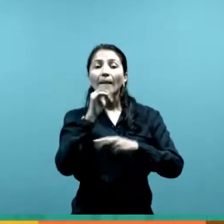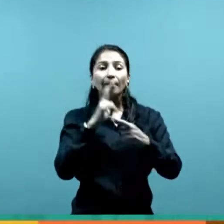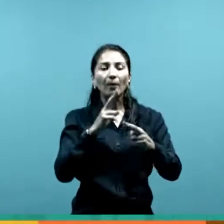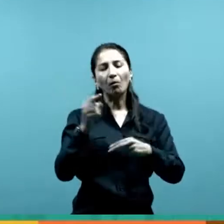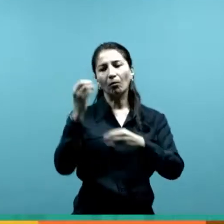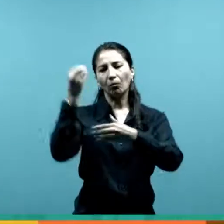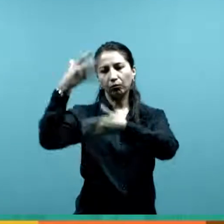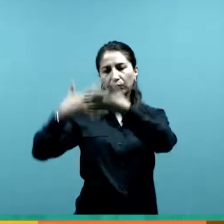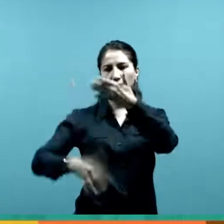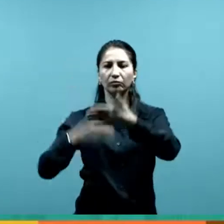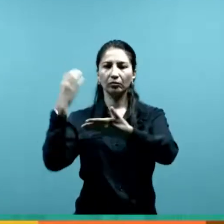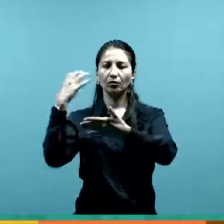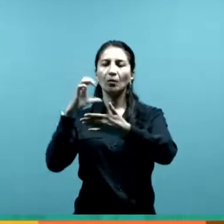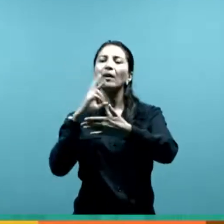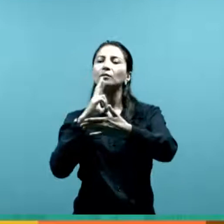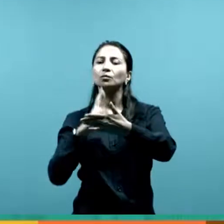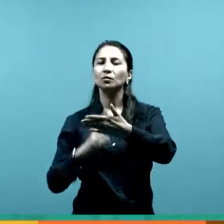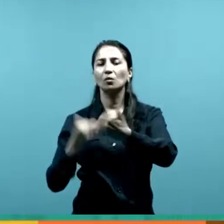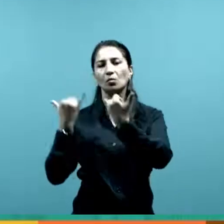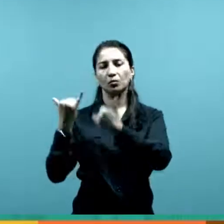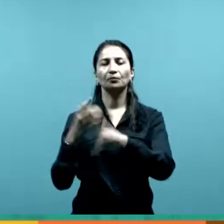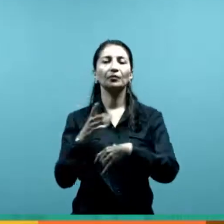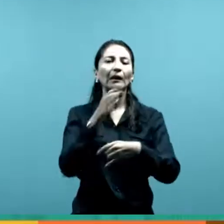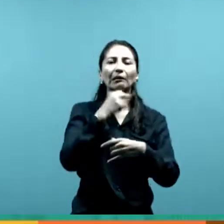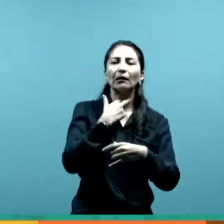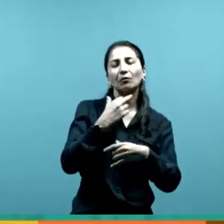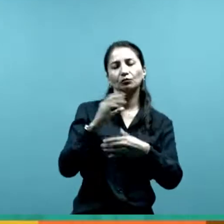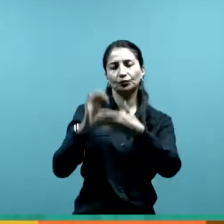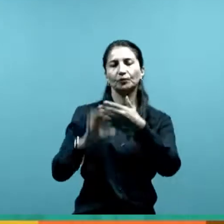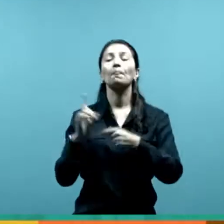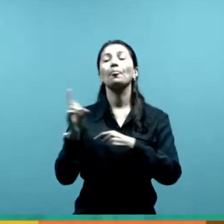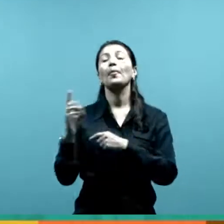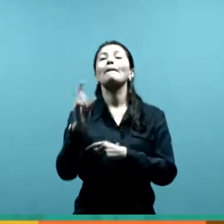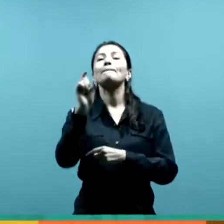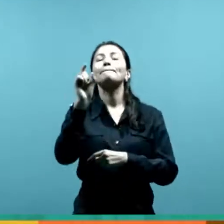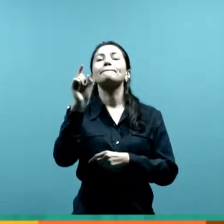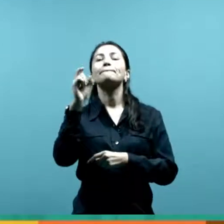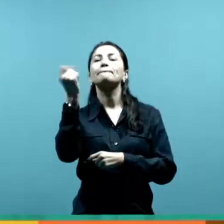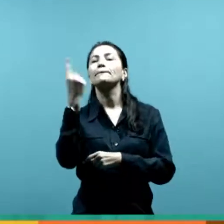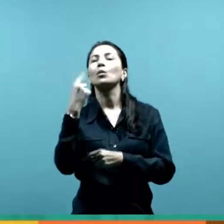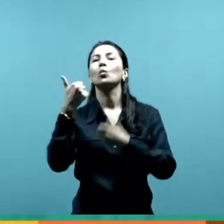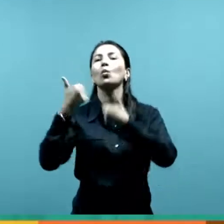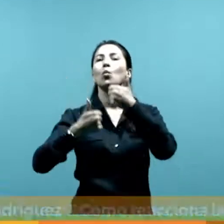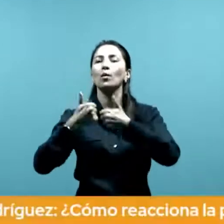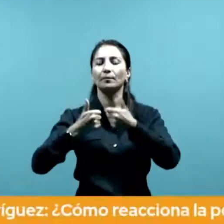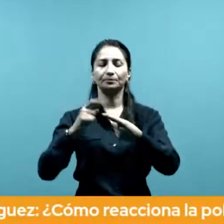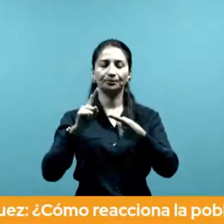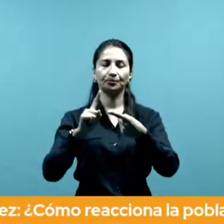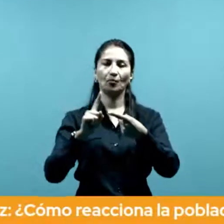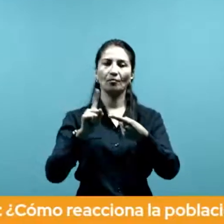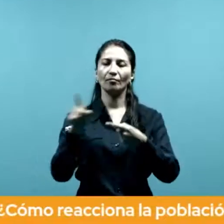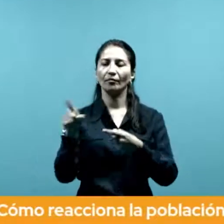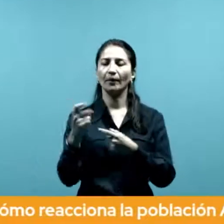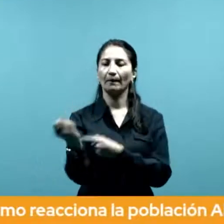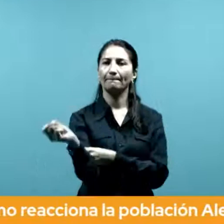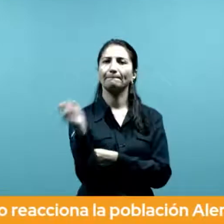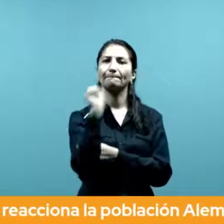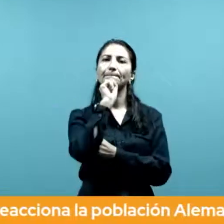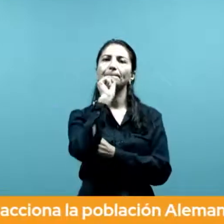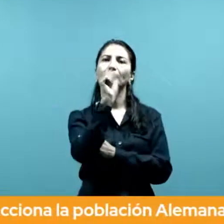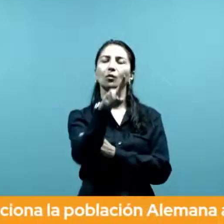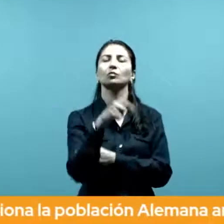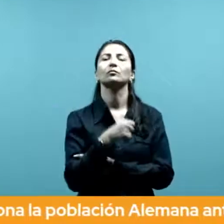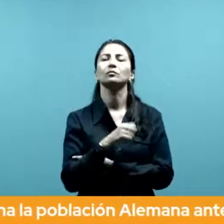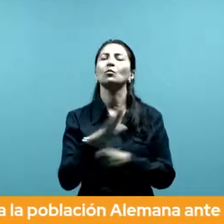Pavel, ahora sí vamos con la primera pregunta que nos hacen y es la siguiente. José Manuel Sánchez le pregunta,